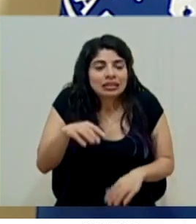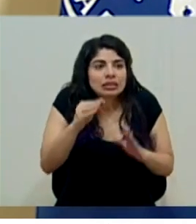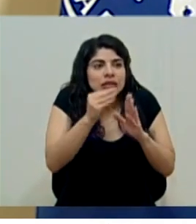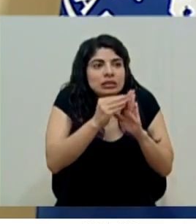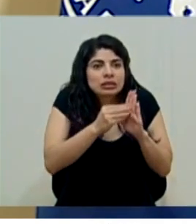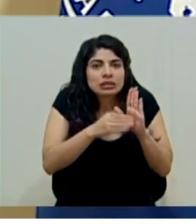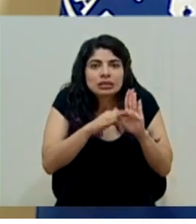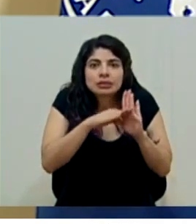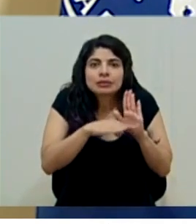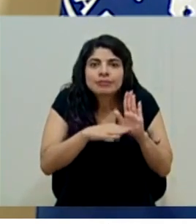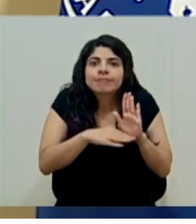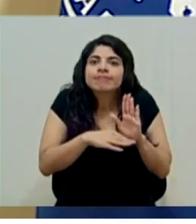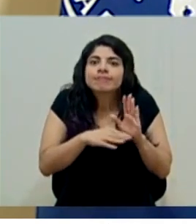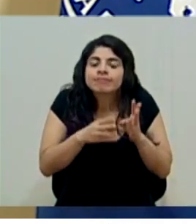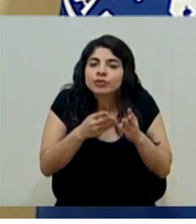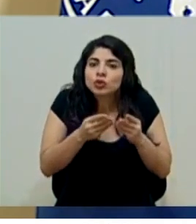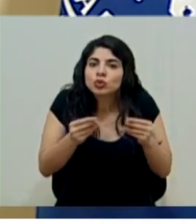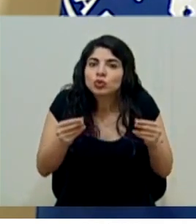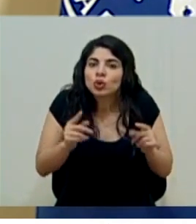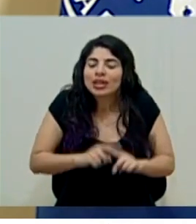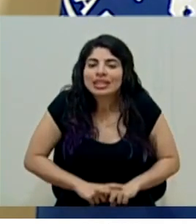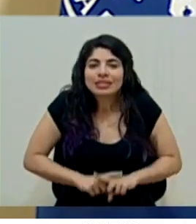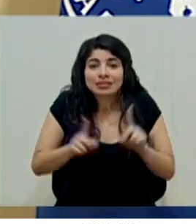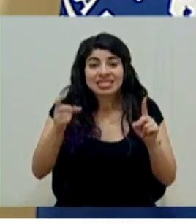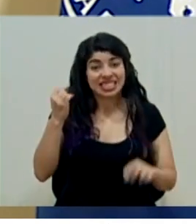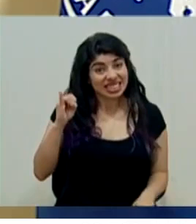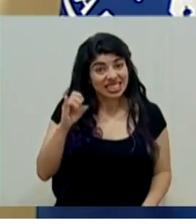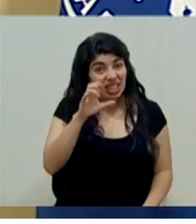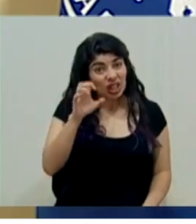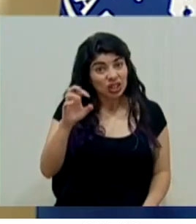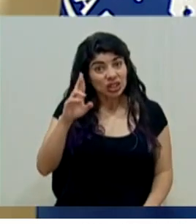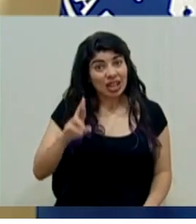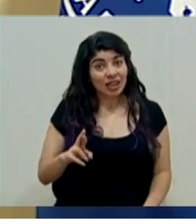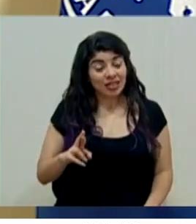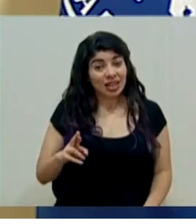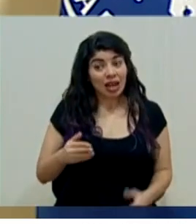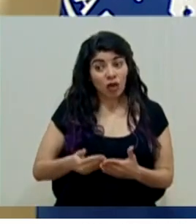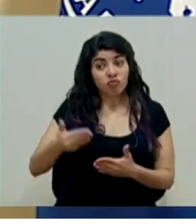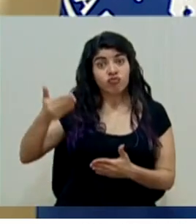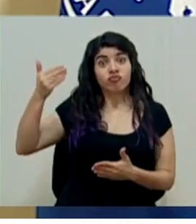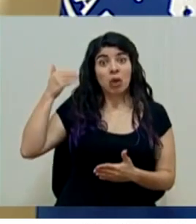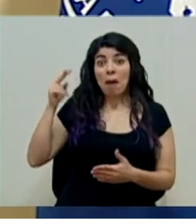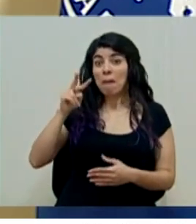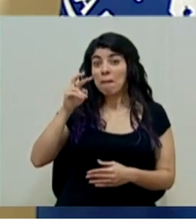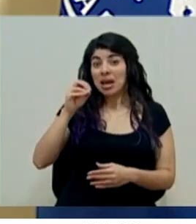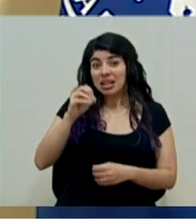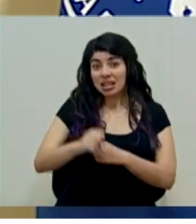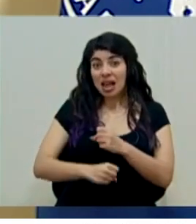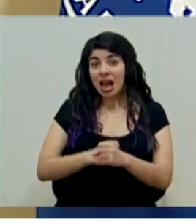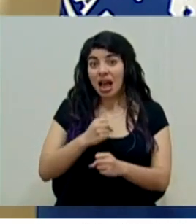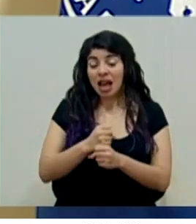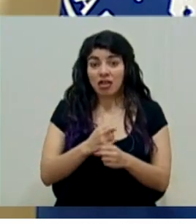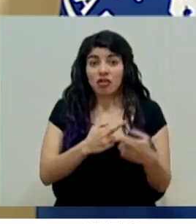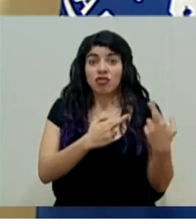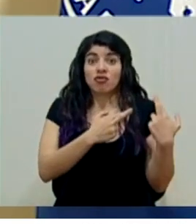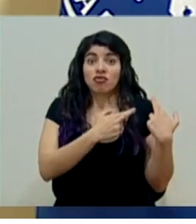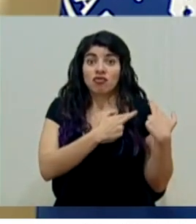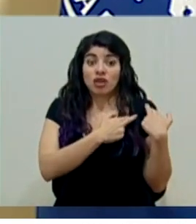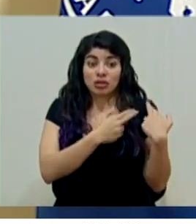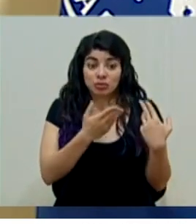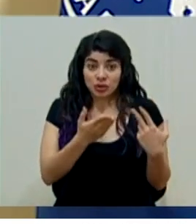medidas extraordinarias. Si Costa Rica hubiese sido responsable desde hace 20 años en esta